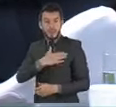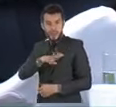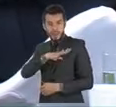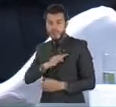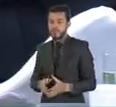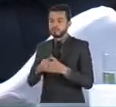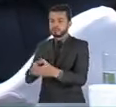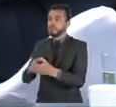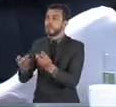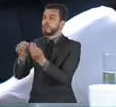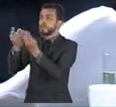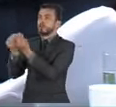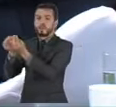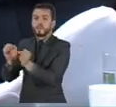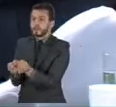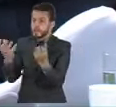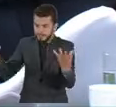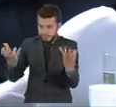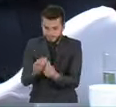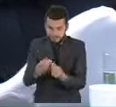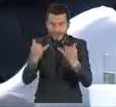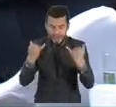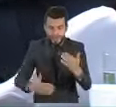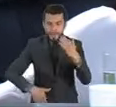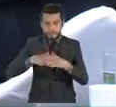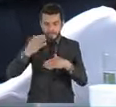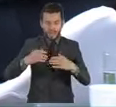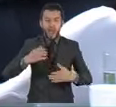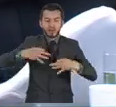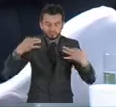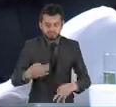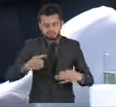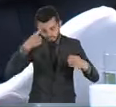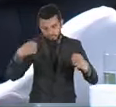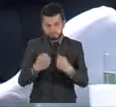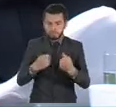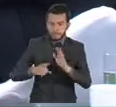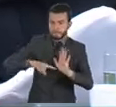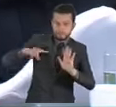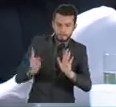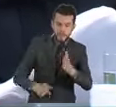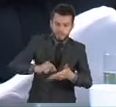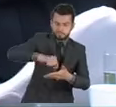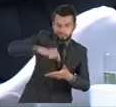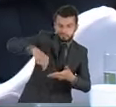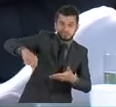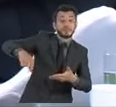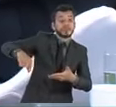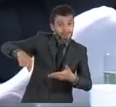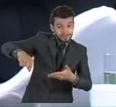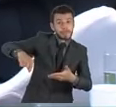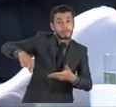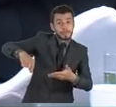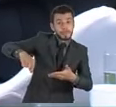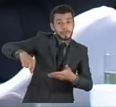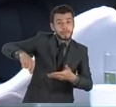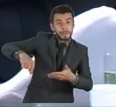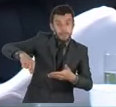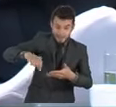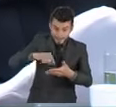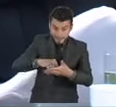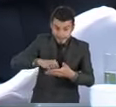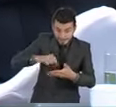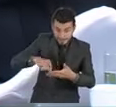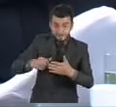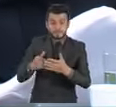proponerles el acto mediante el cual, el acuerdo en el caso del Consejo, la ordenanza en el caso de la Asamblea, mediante la cual formalizamos